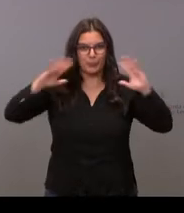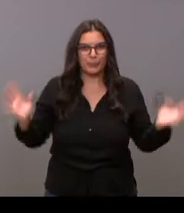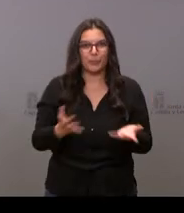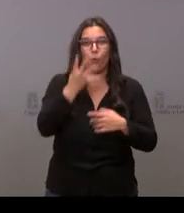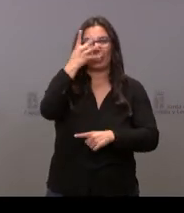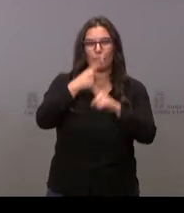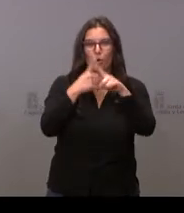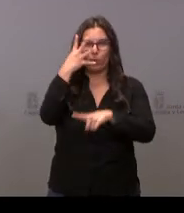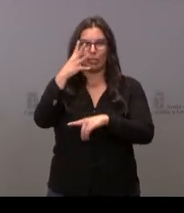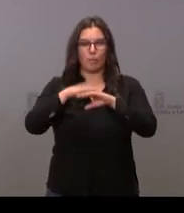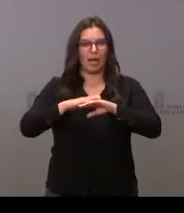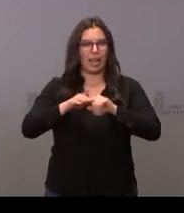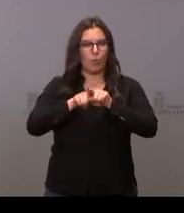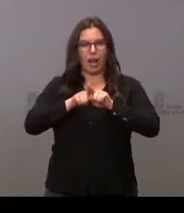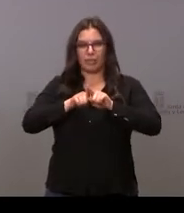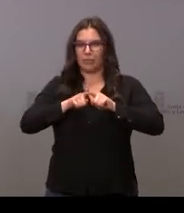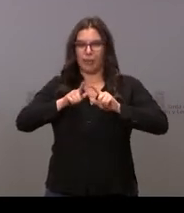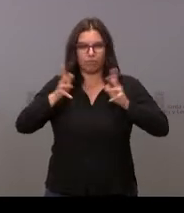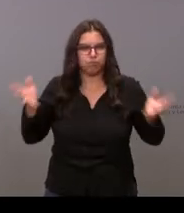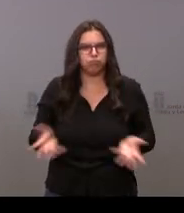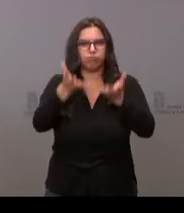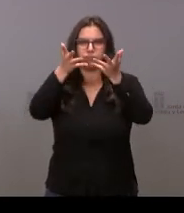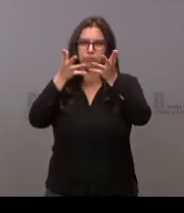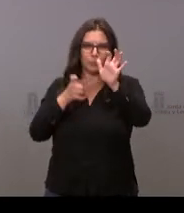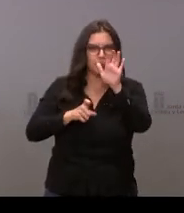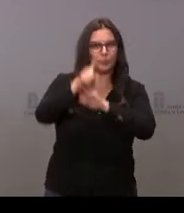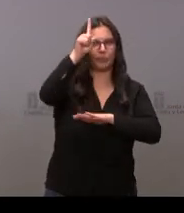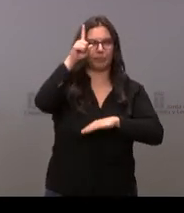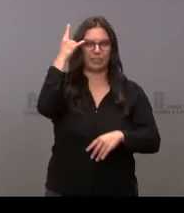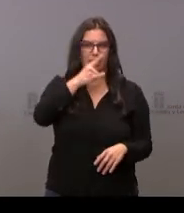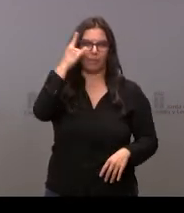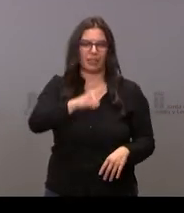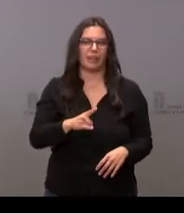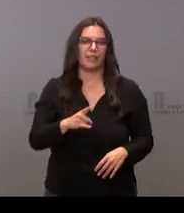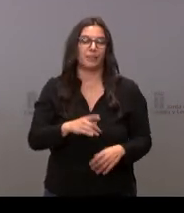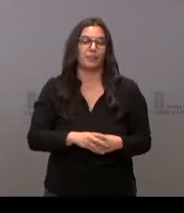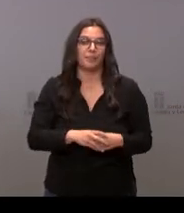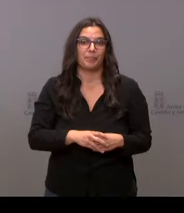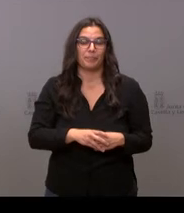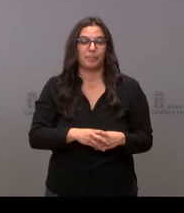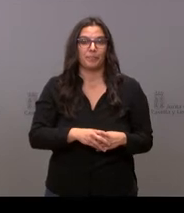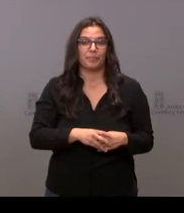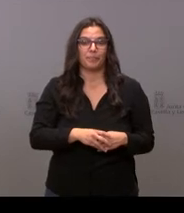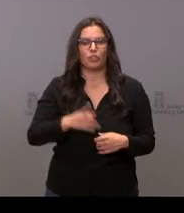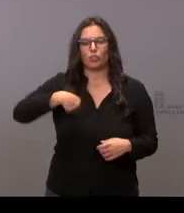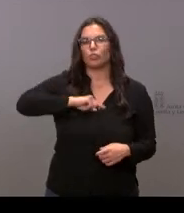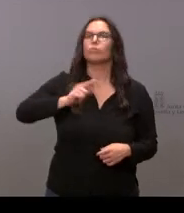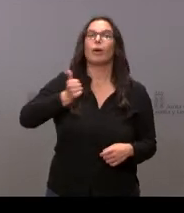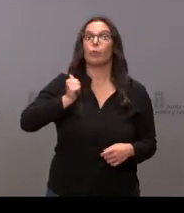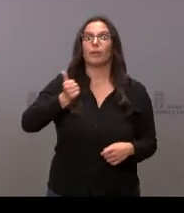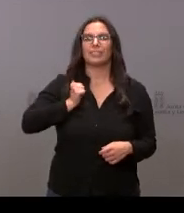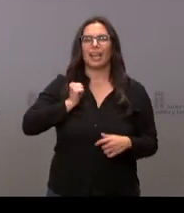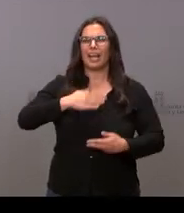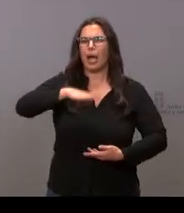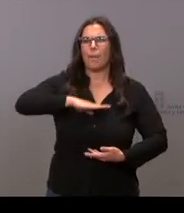de tracción total por el desarrollo de salamanca vamos a aprovechar todas las capacidades que existen